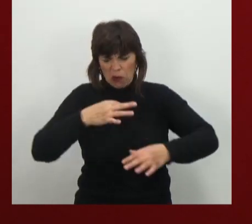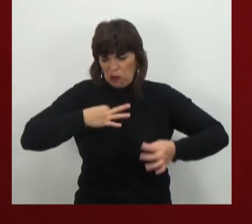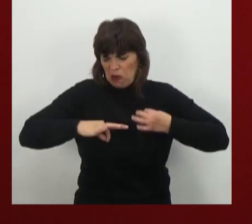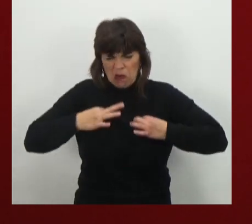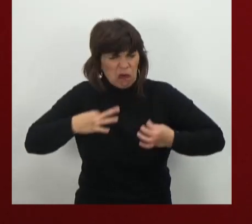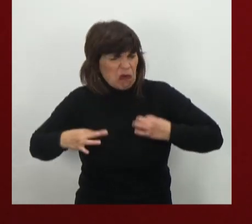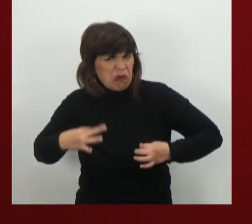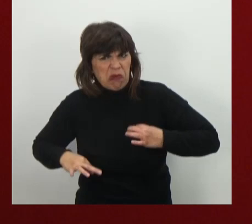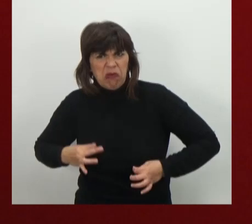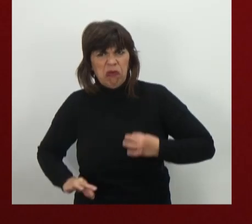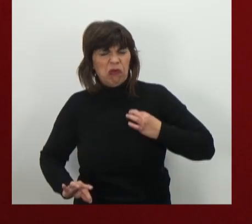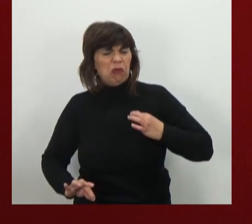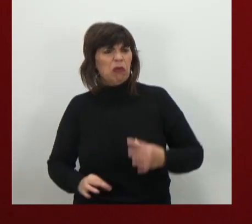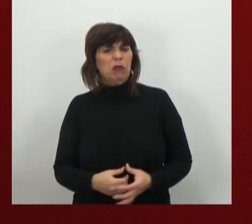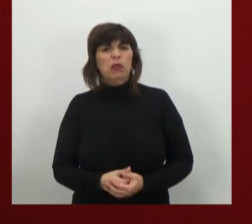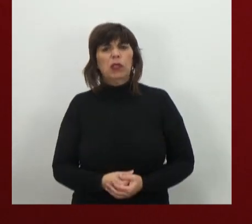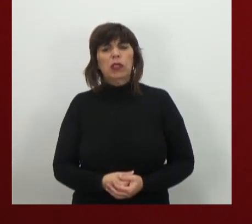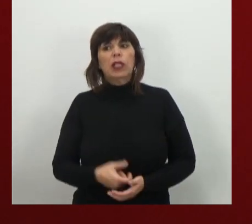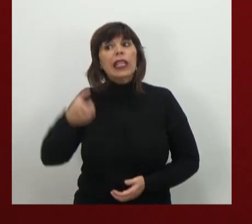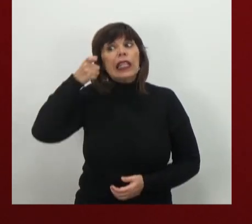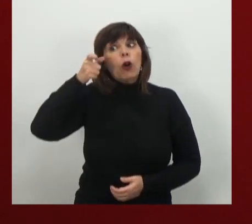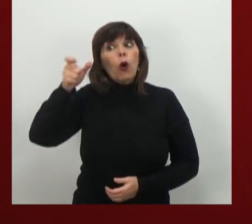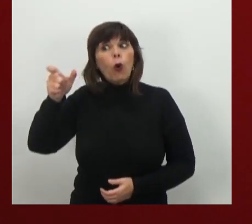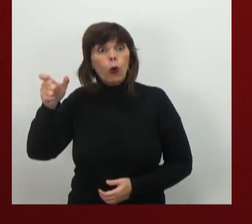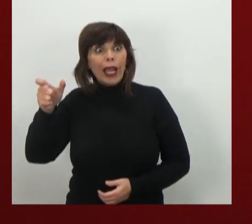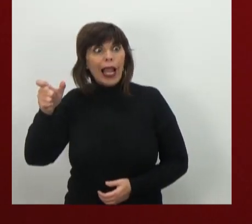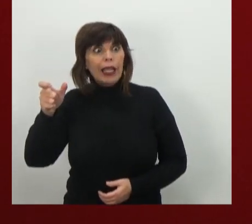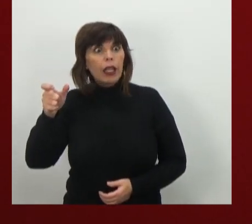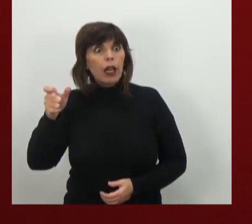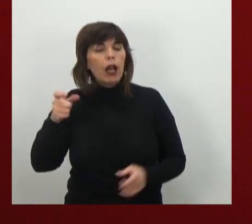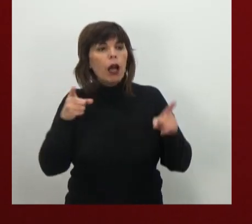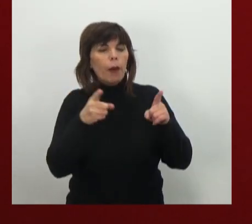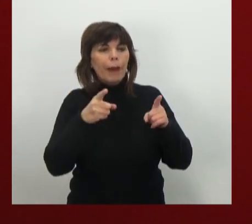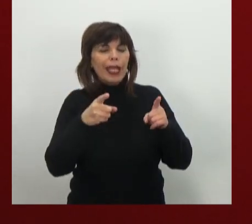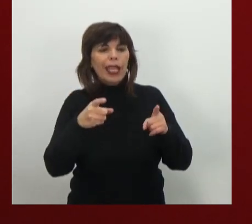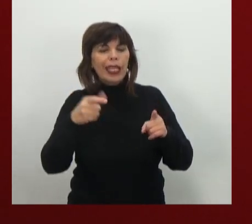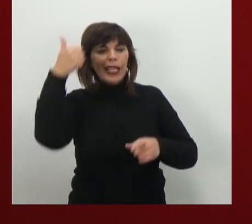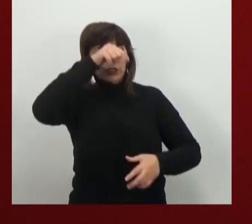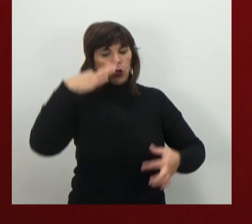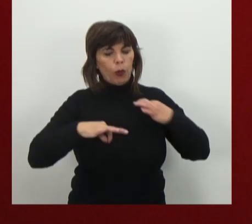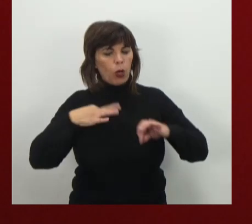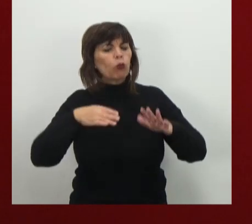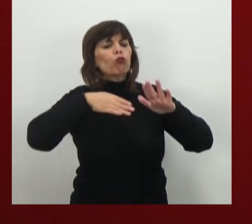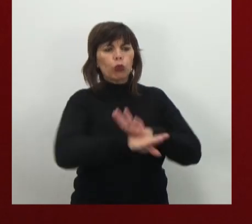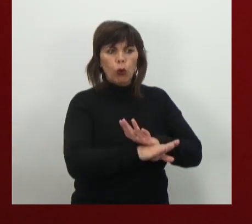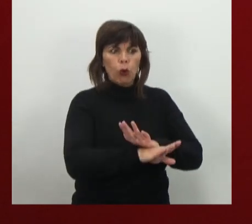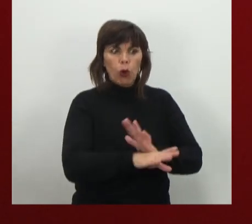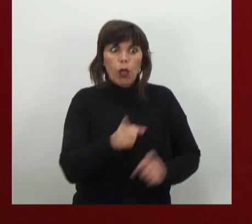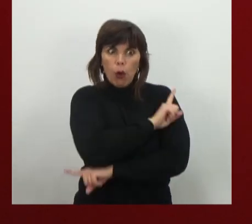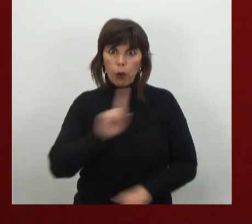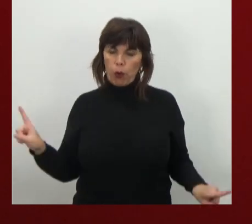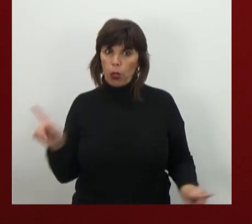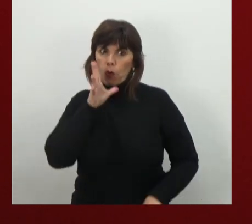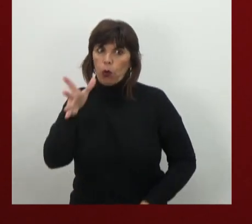él estaba allí en una aldea que estaba prohibido que él estuviera allí. Cuando este hombre oyó